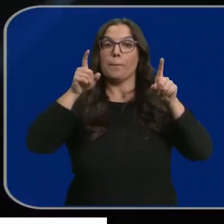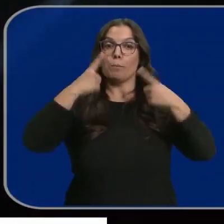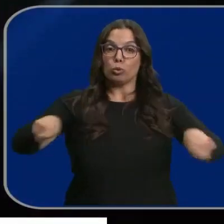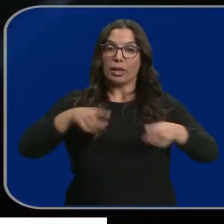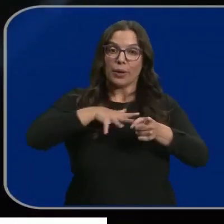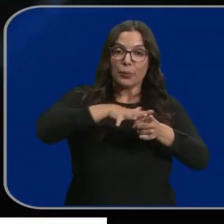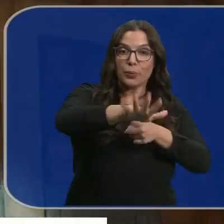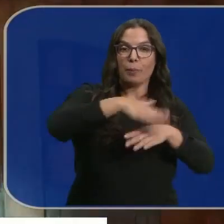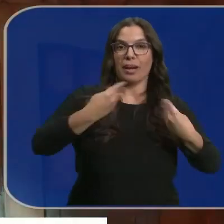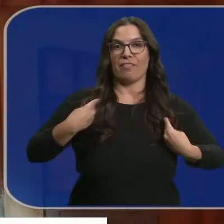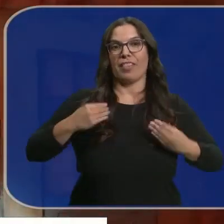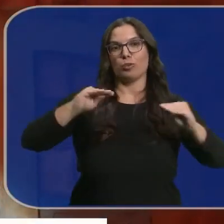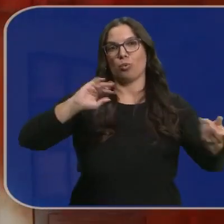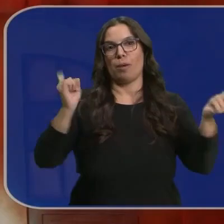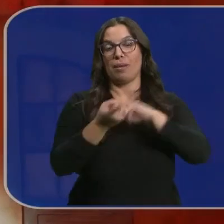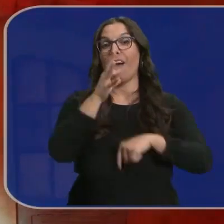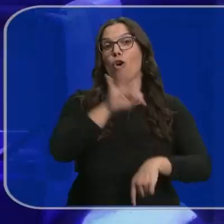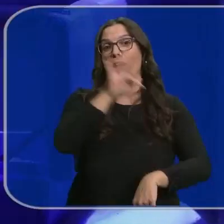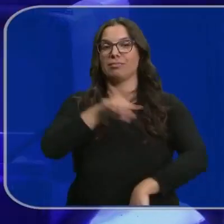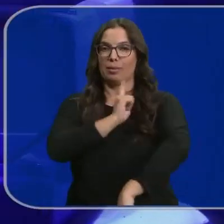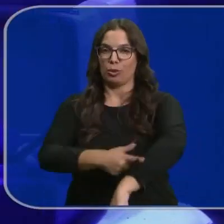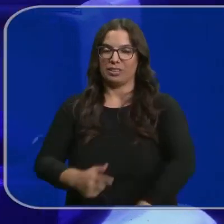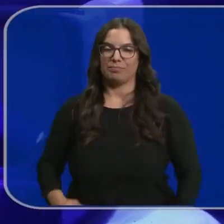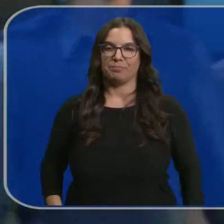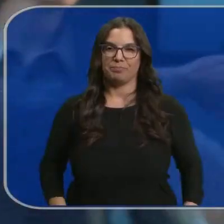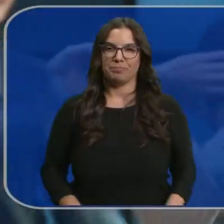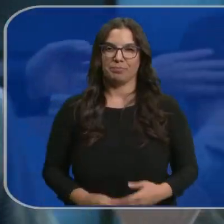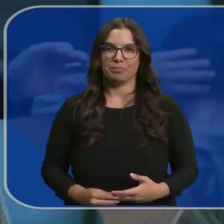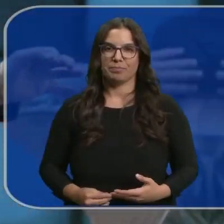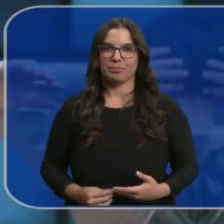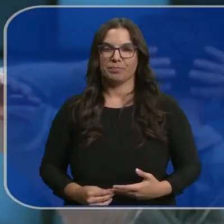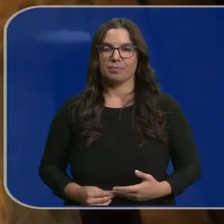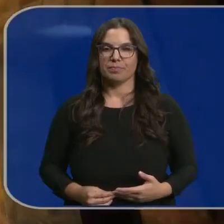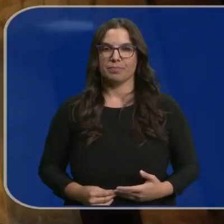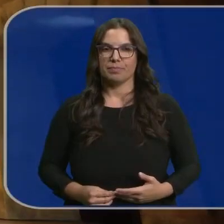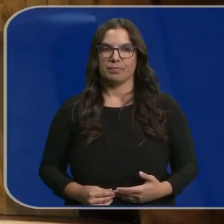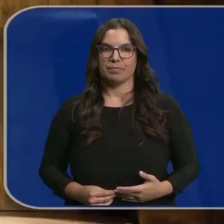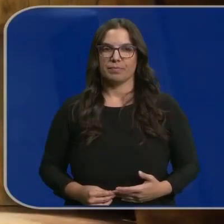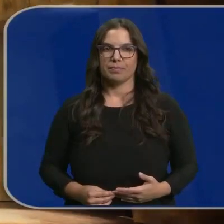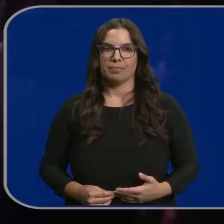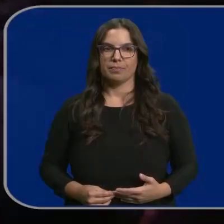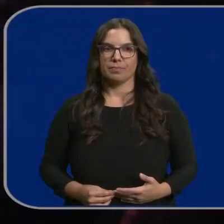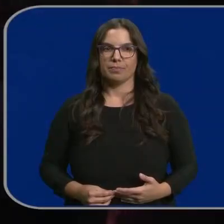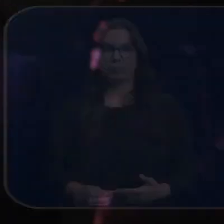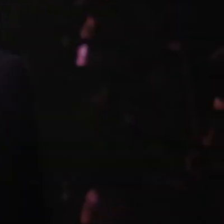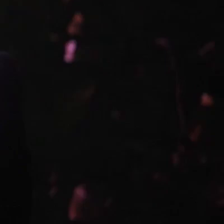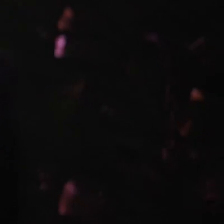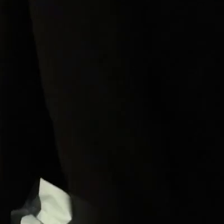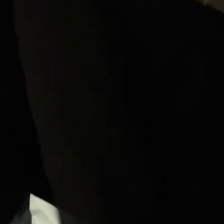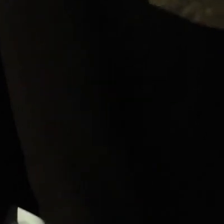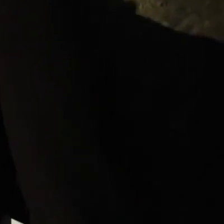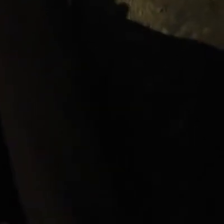protagonistas... ...llegan los deportes. ¡Muchas Muchas gracias...